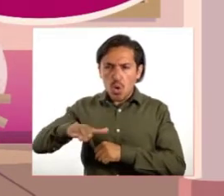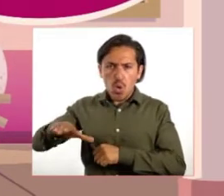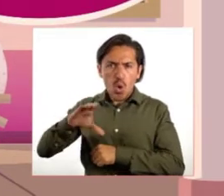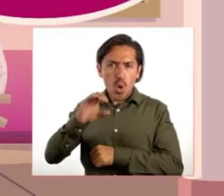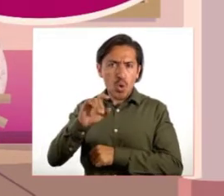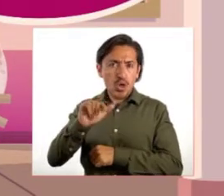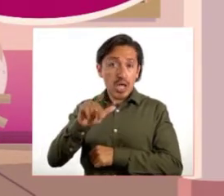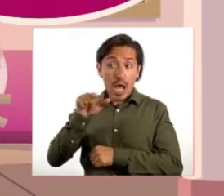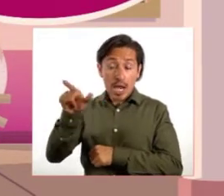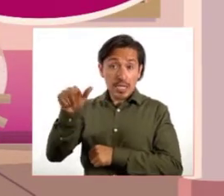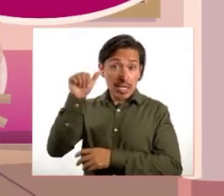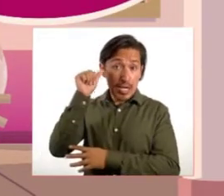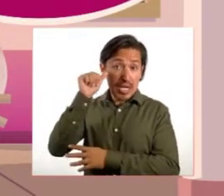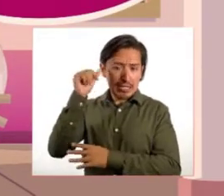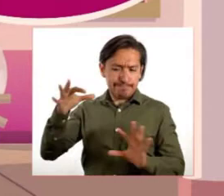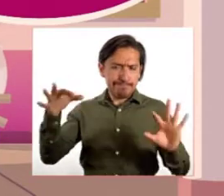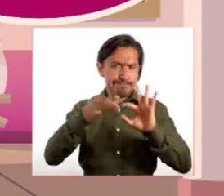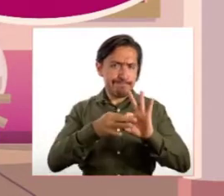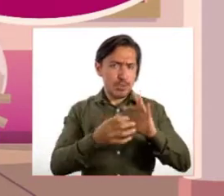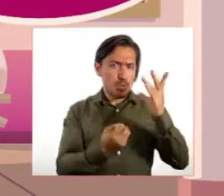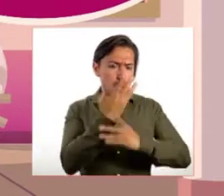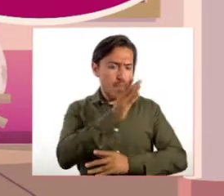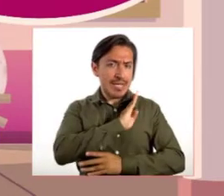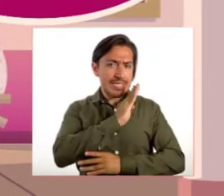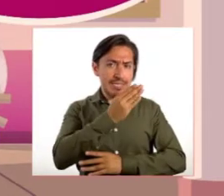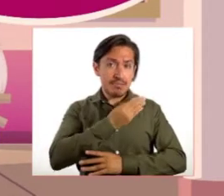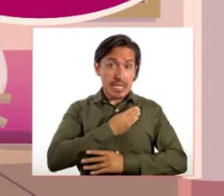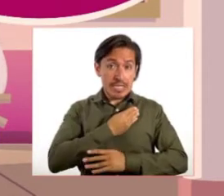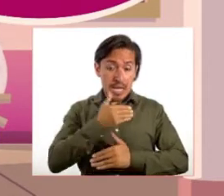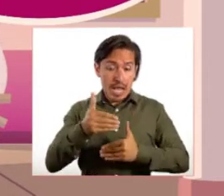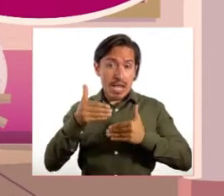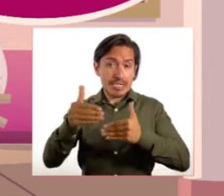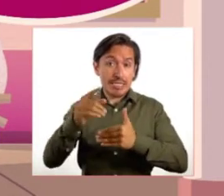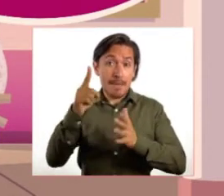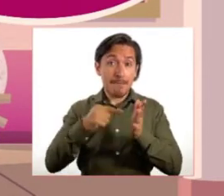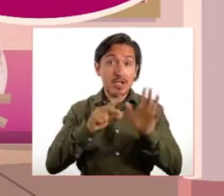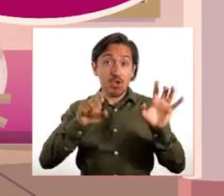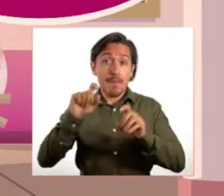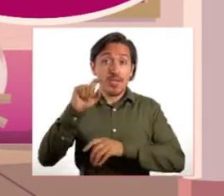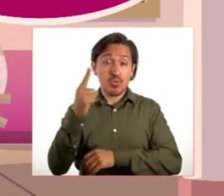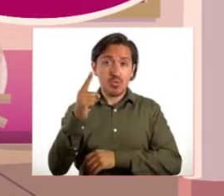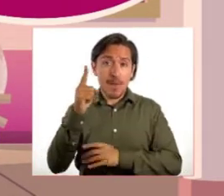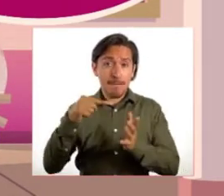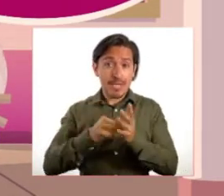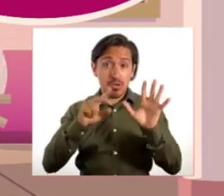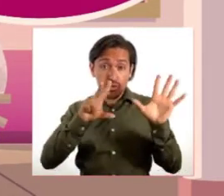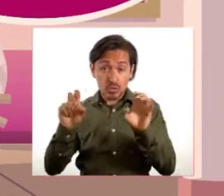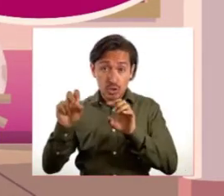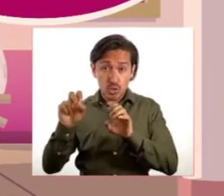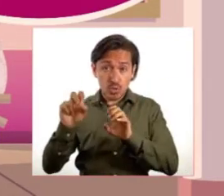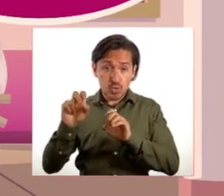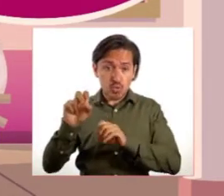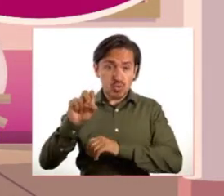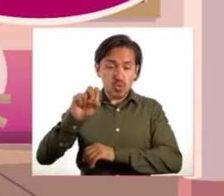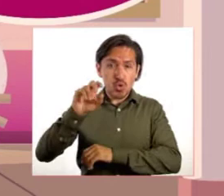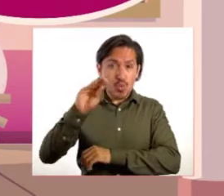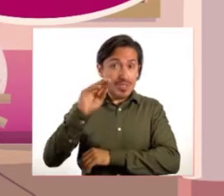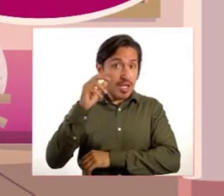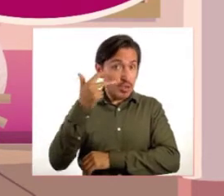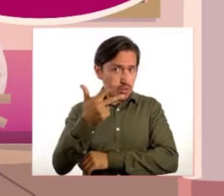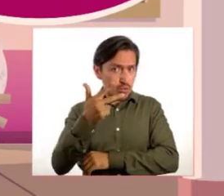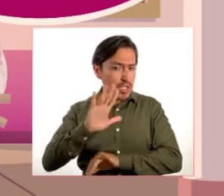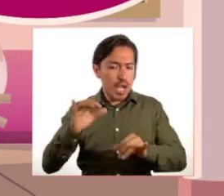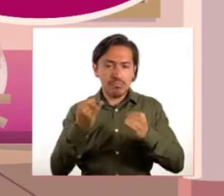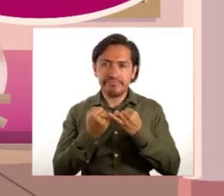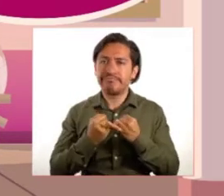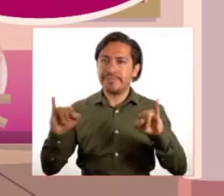en Asia dependió de la Nueva España hasta 1821 y en 1898 obtuvo su independencia